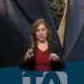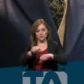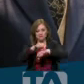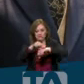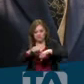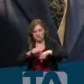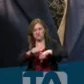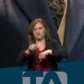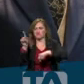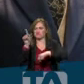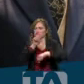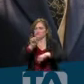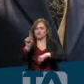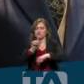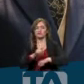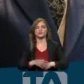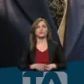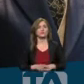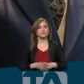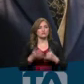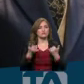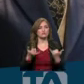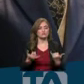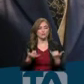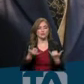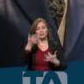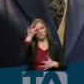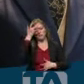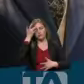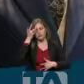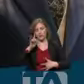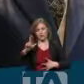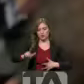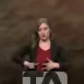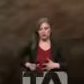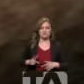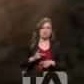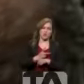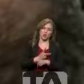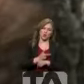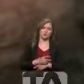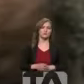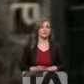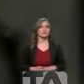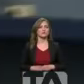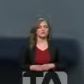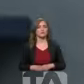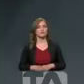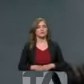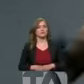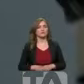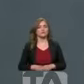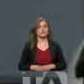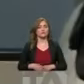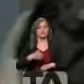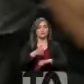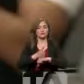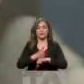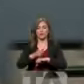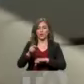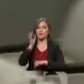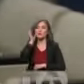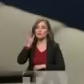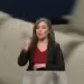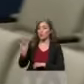intervenido quirúrgicamente, puesto que al momento eso complicaría su cuadro clínico. Las autoridades médicas aceptaron la decisión